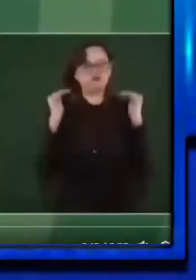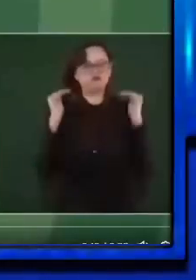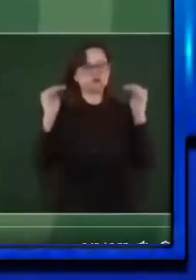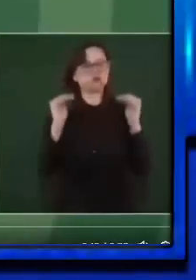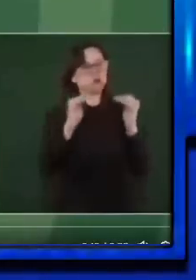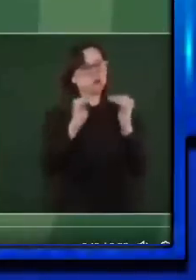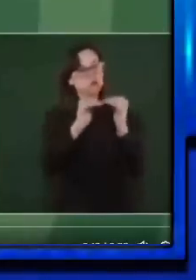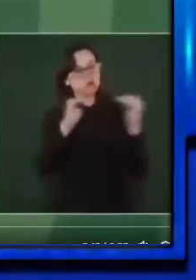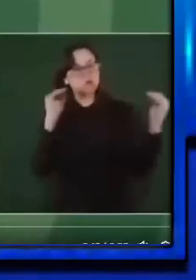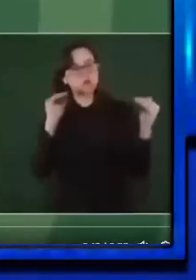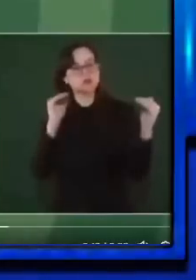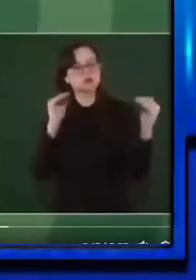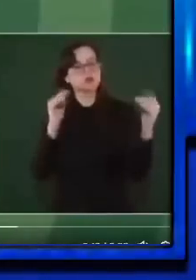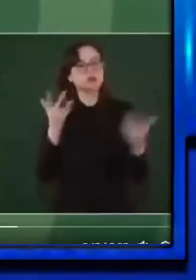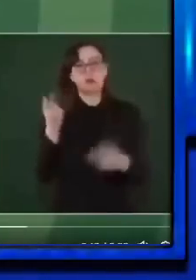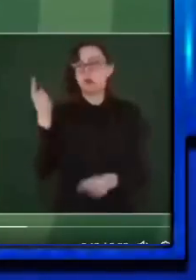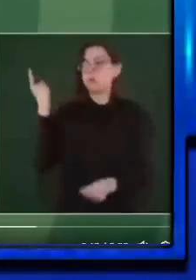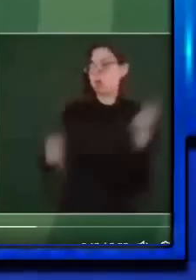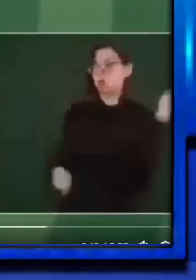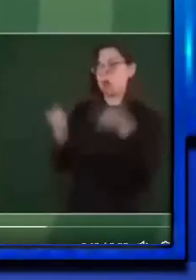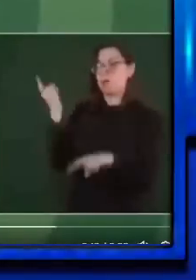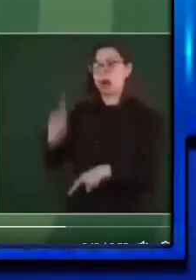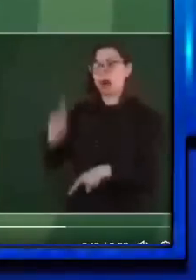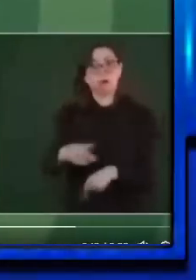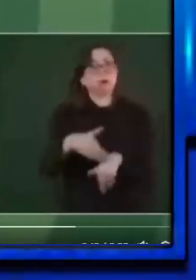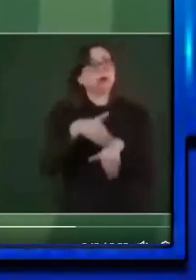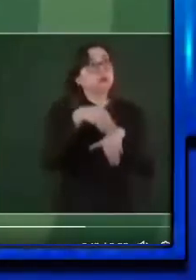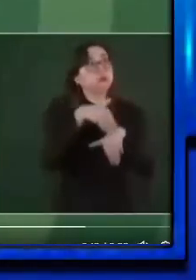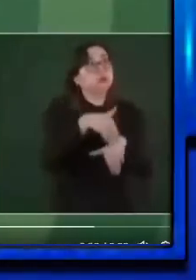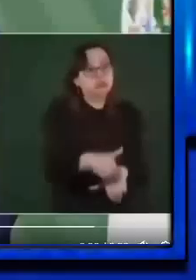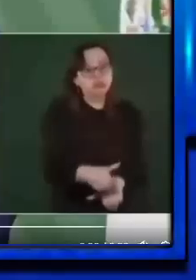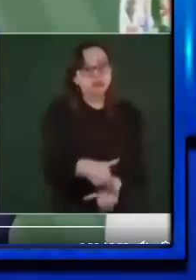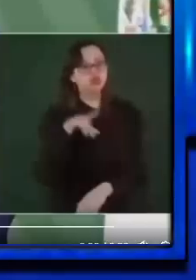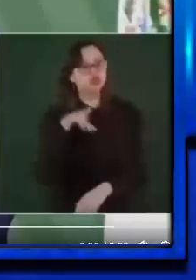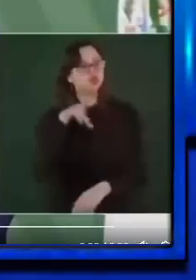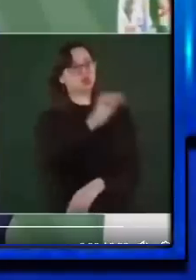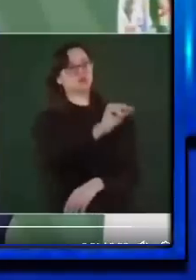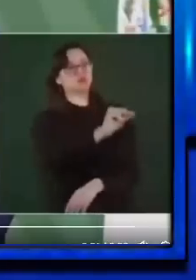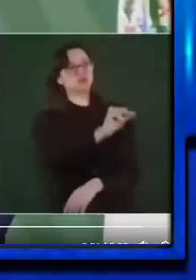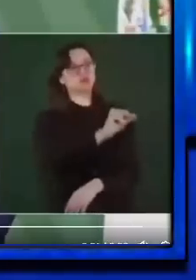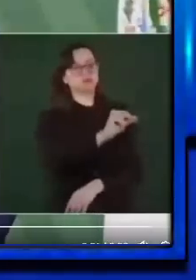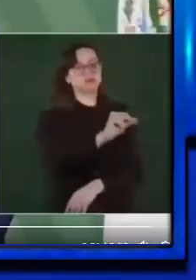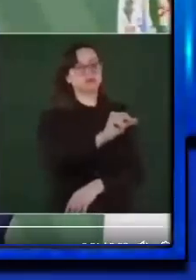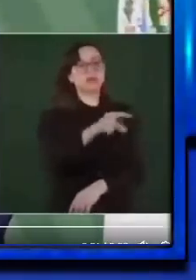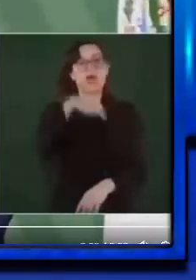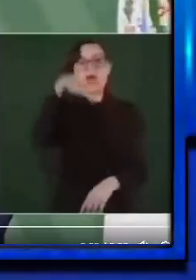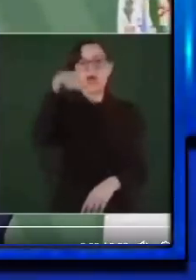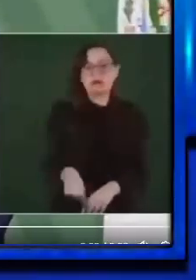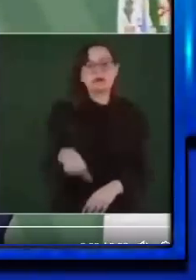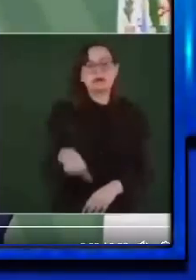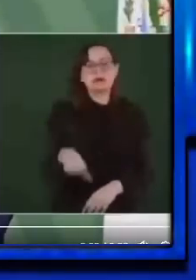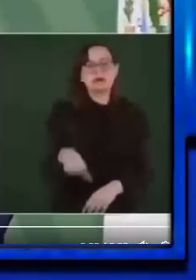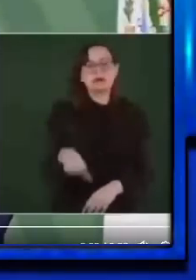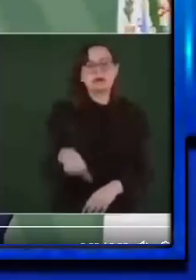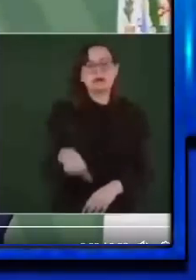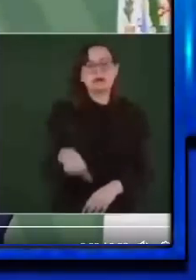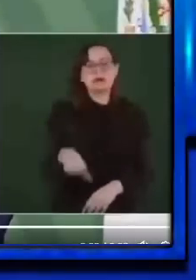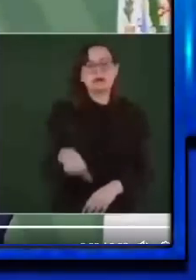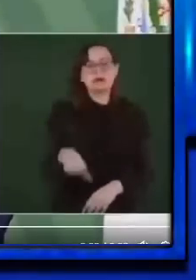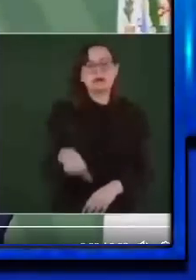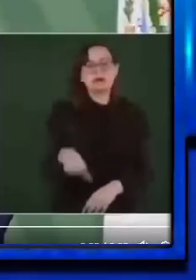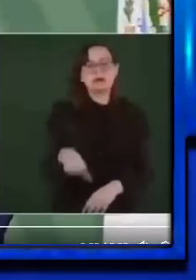nosotros no recibimos órdenes de nadie aquí manda el pueblo de México